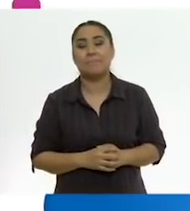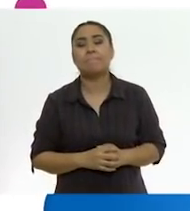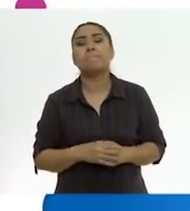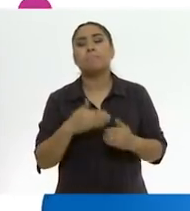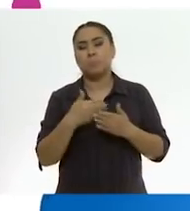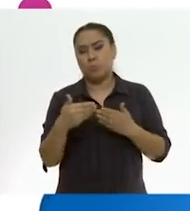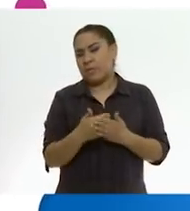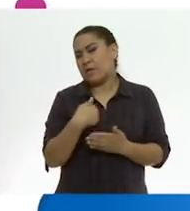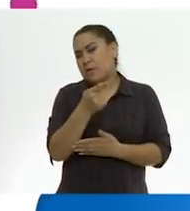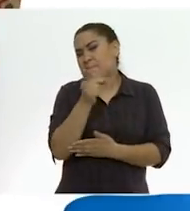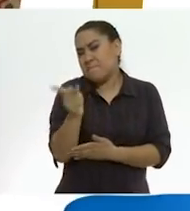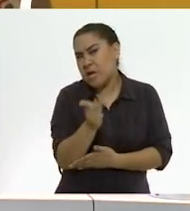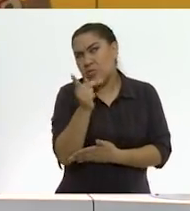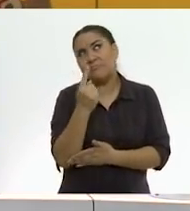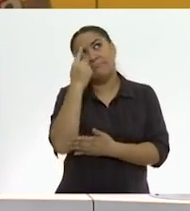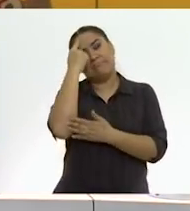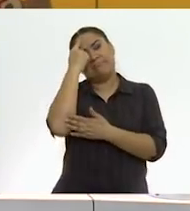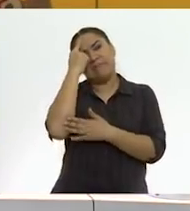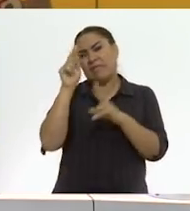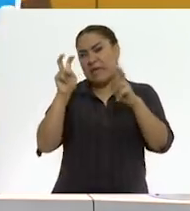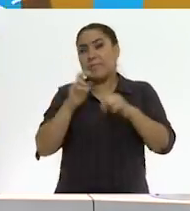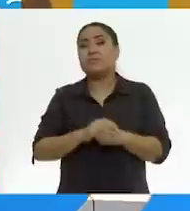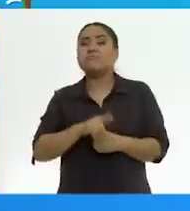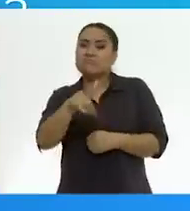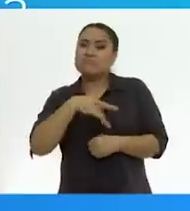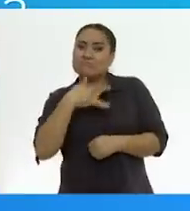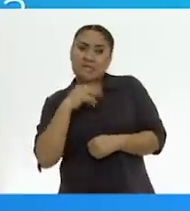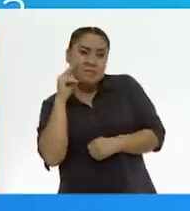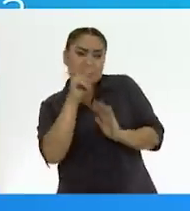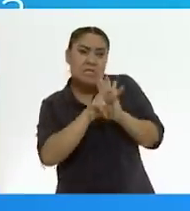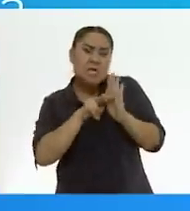Preguntas para pensar sobre el tema. ¿Qué te pareció el video?